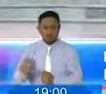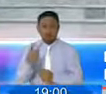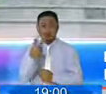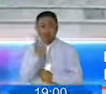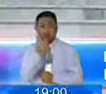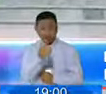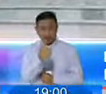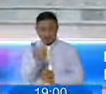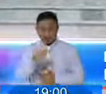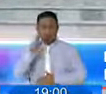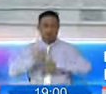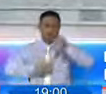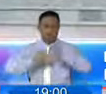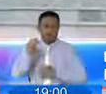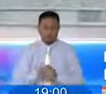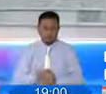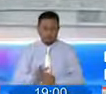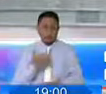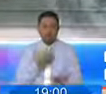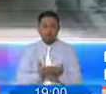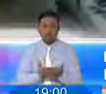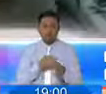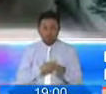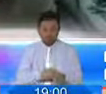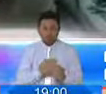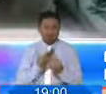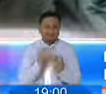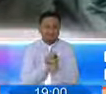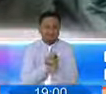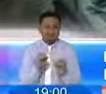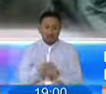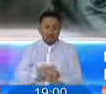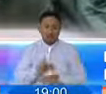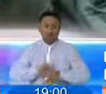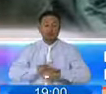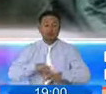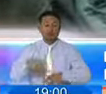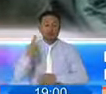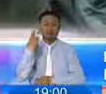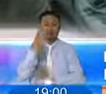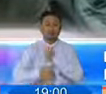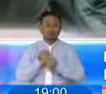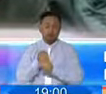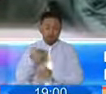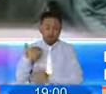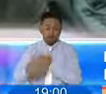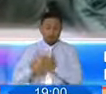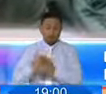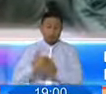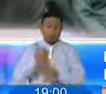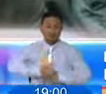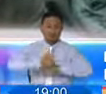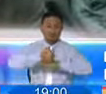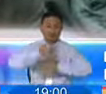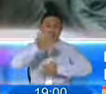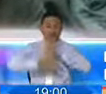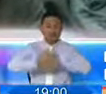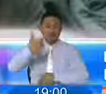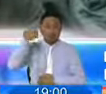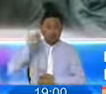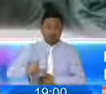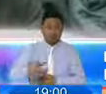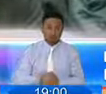inocentes, alegando que no existen pruebas suficientes. Esto luego de cumplir 2 años de un proceso en el Tribunal de Garantías Penales en